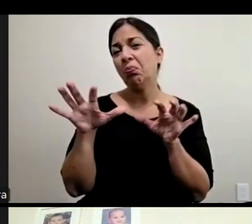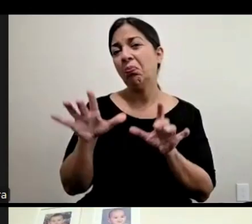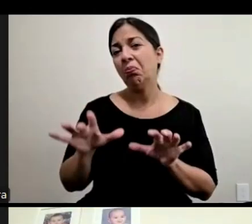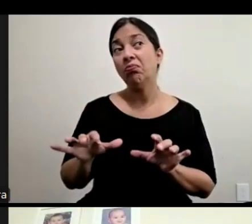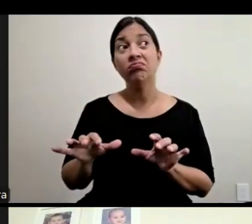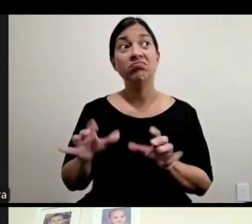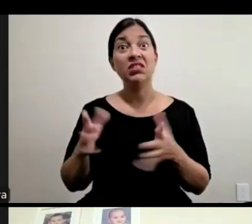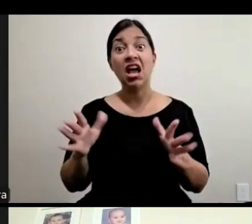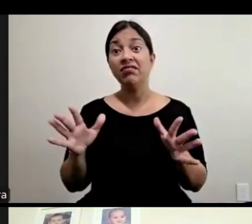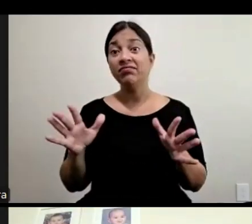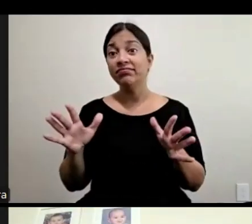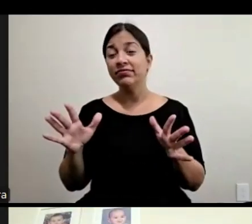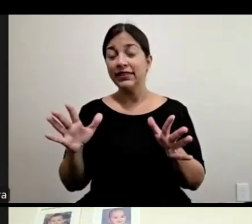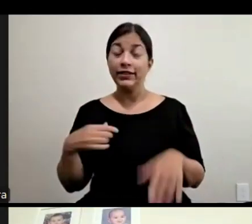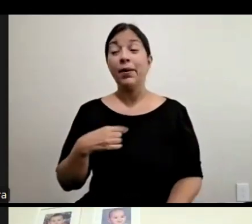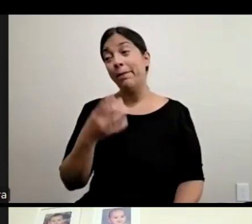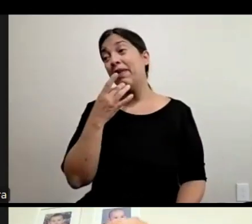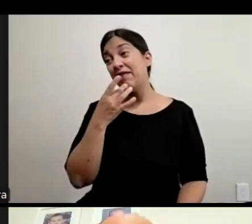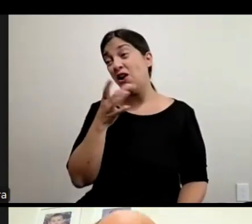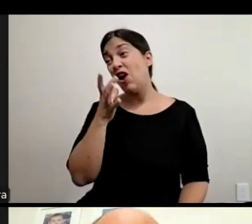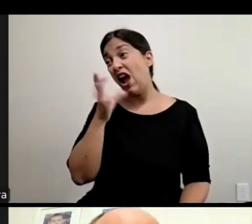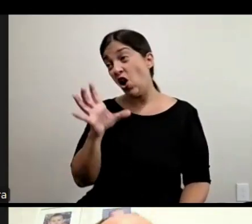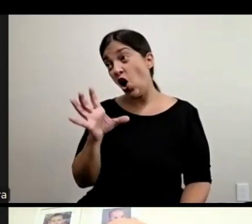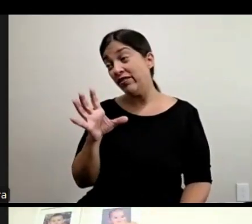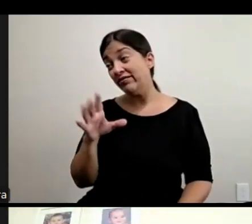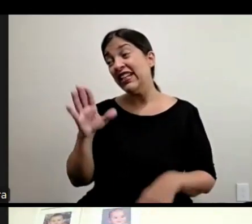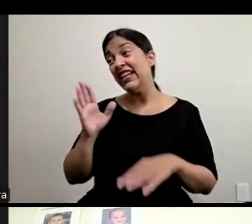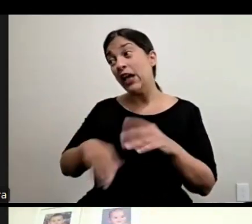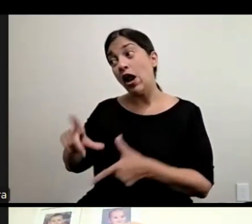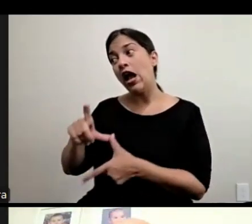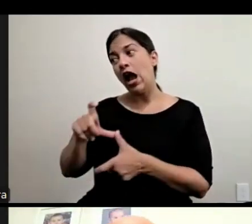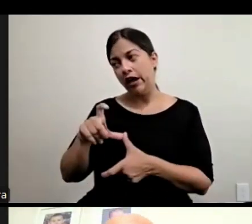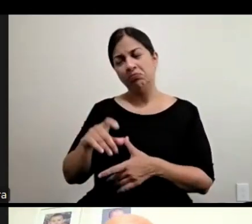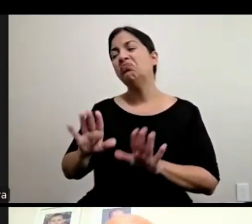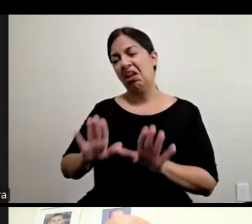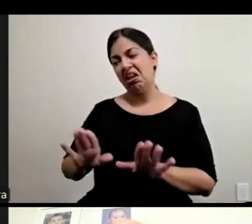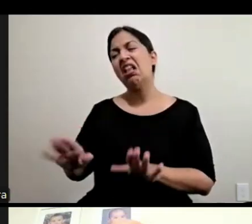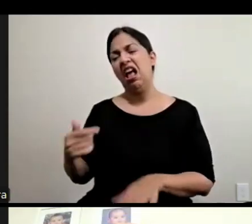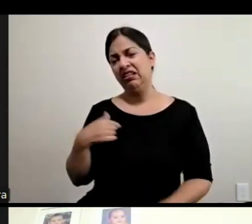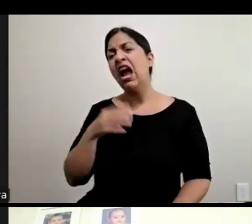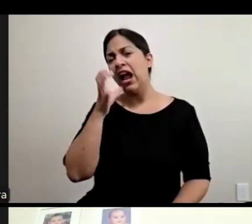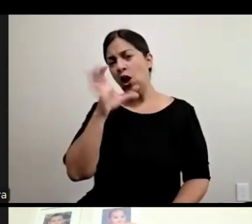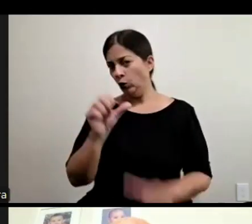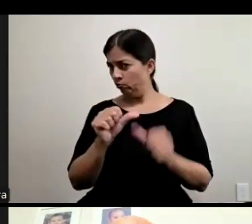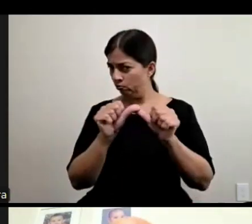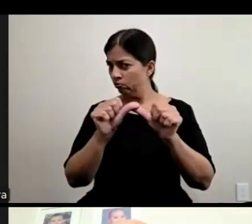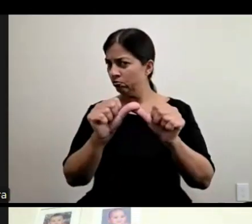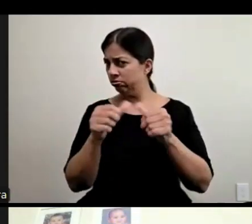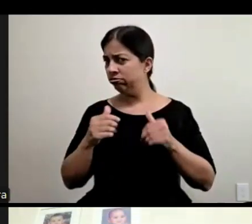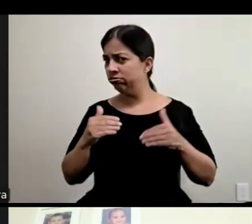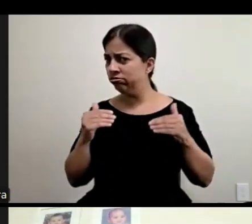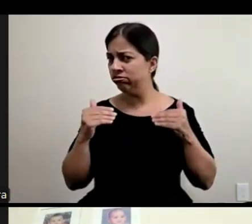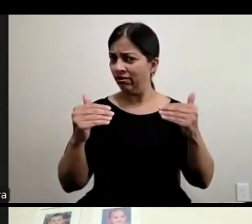un susto de huracán. sí. Así que tranqui, aguantamos. Sí. A ver, aguantar el calor.